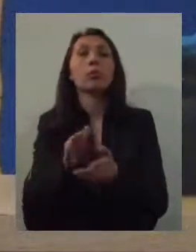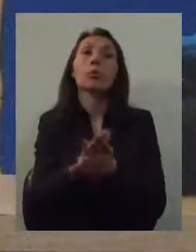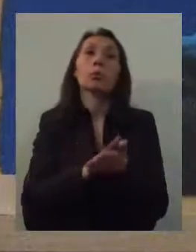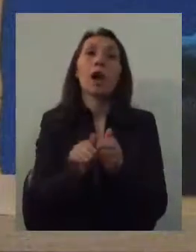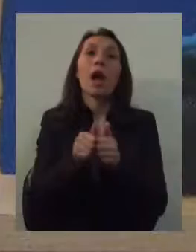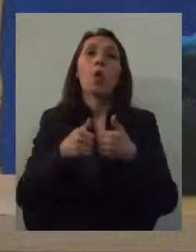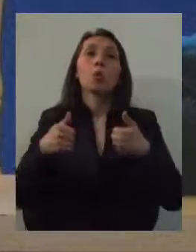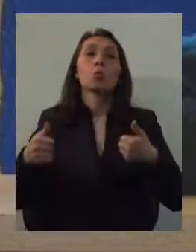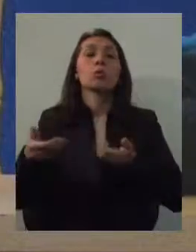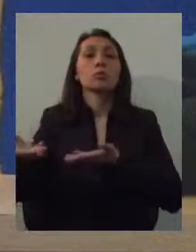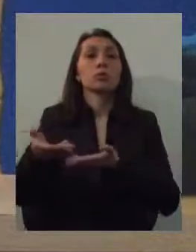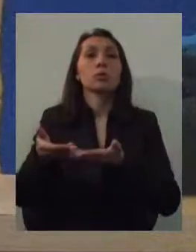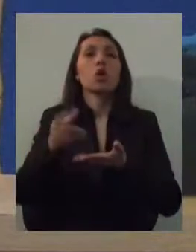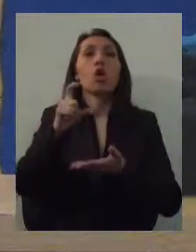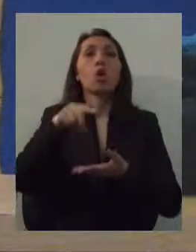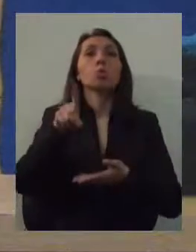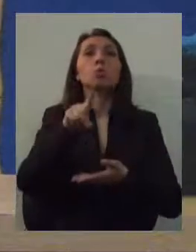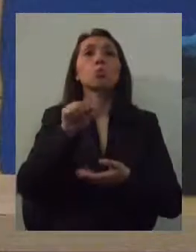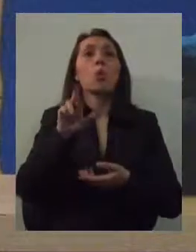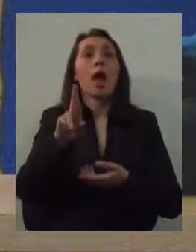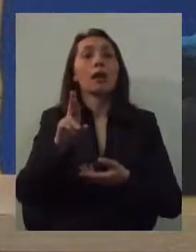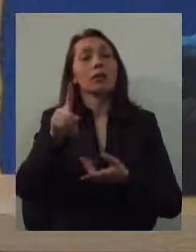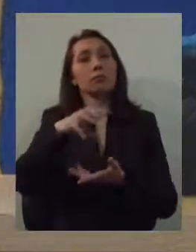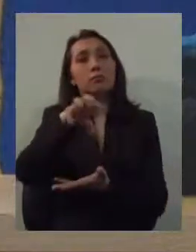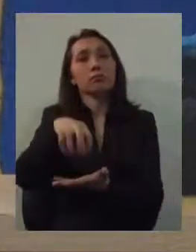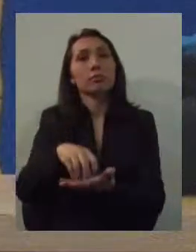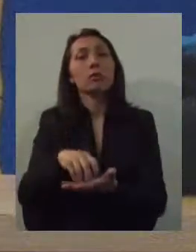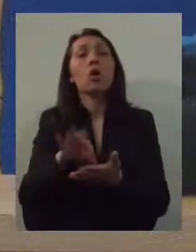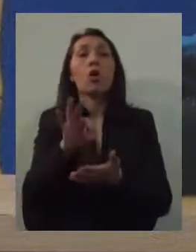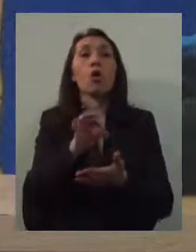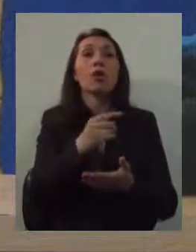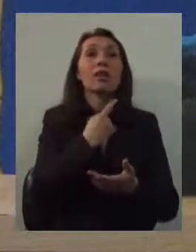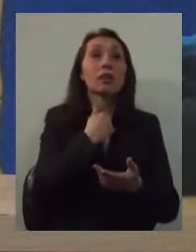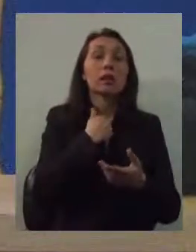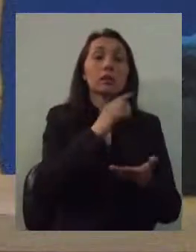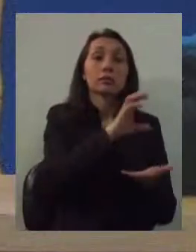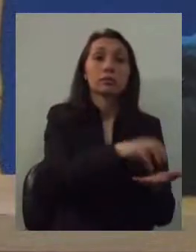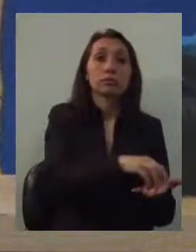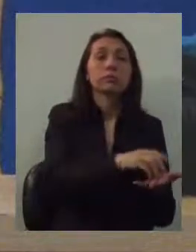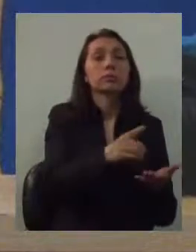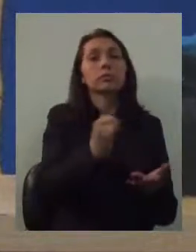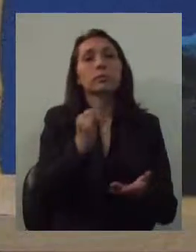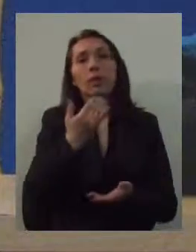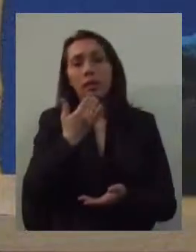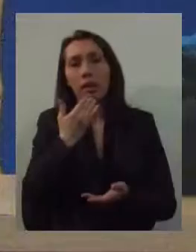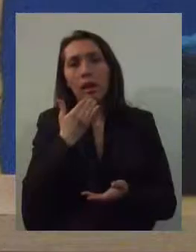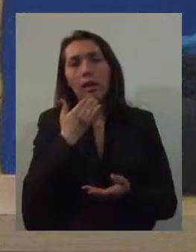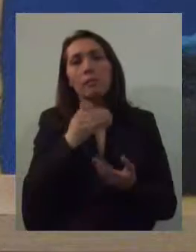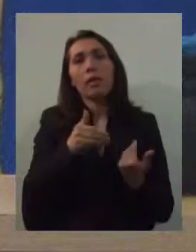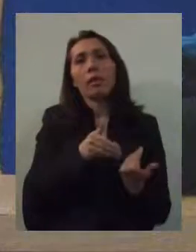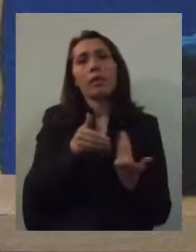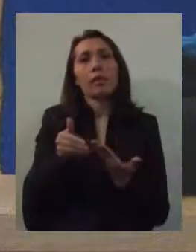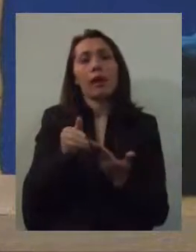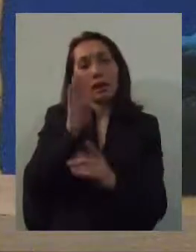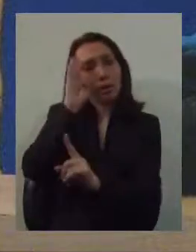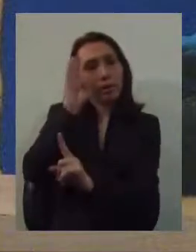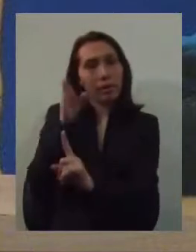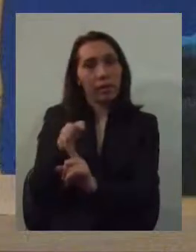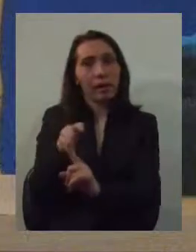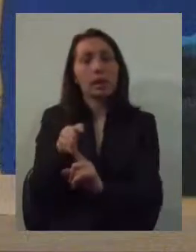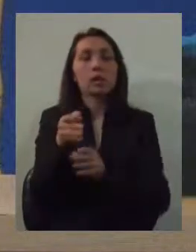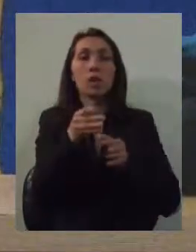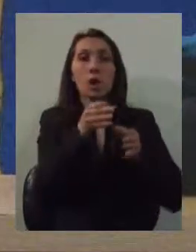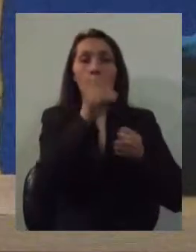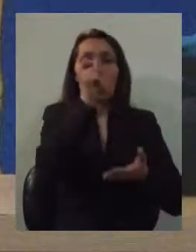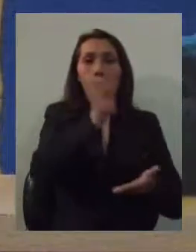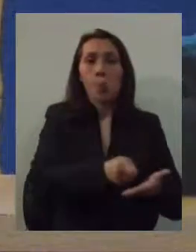autoridad diplomática o consular, la vía parte interesada y también la transmisión directa entre los